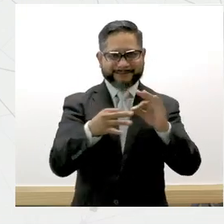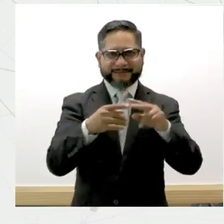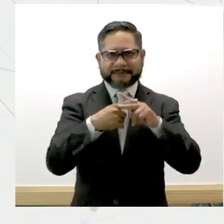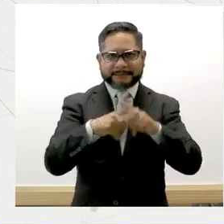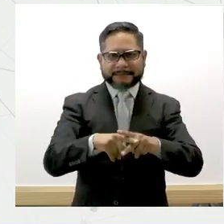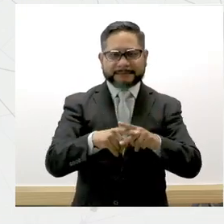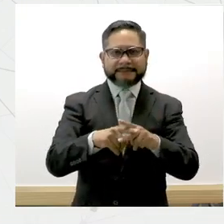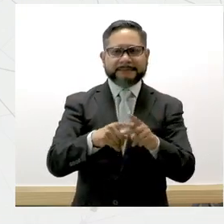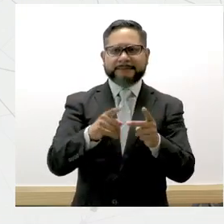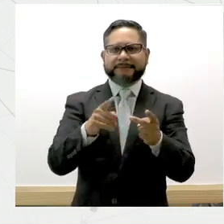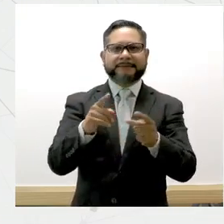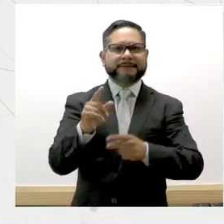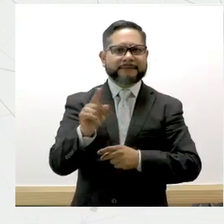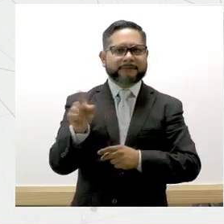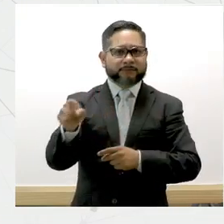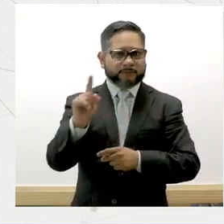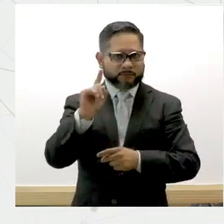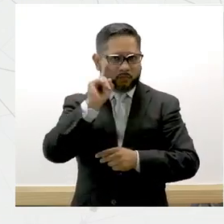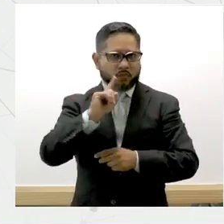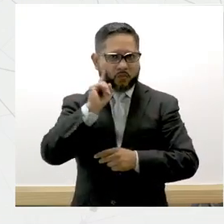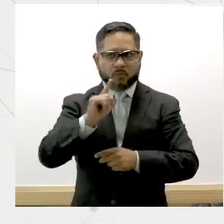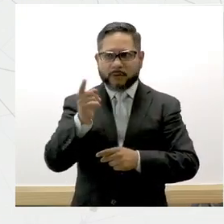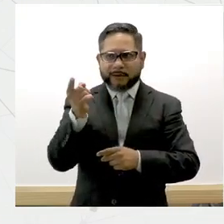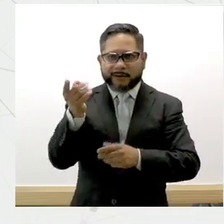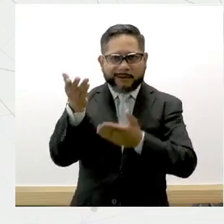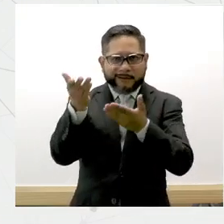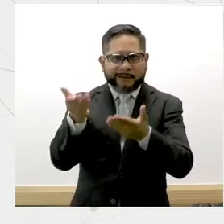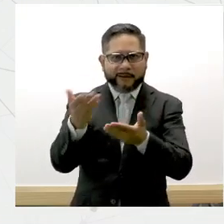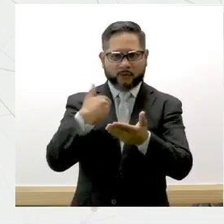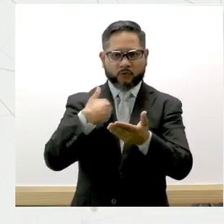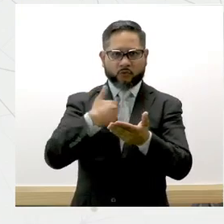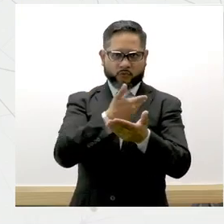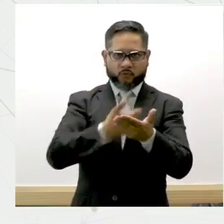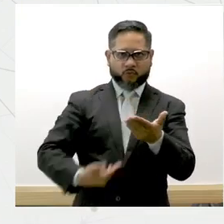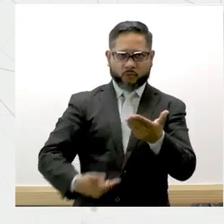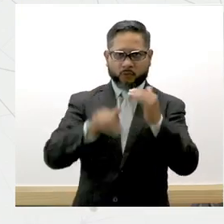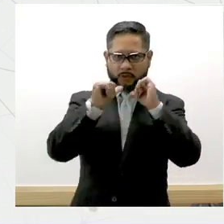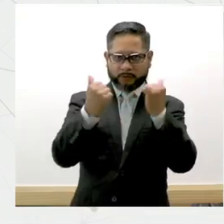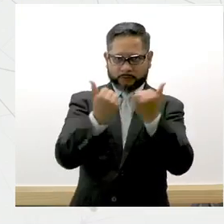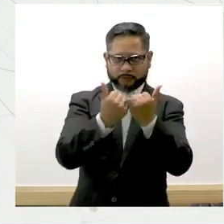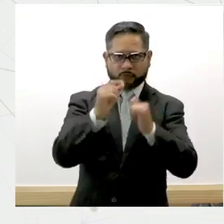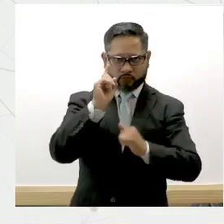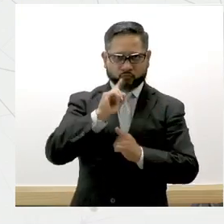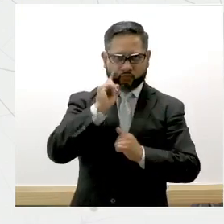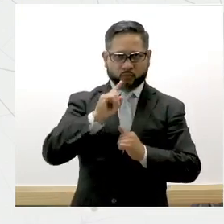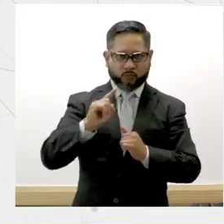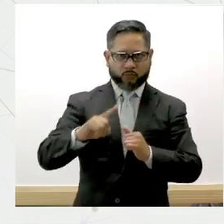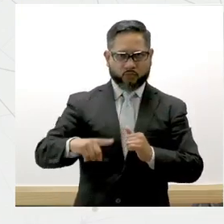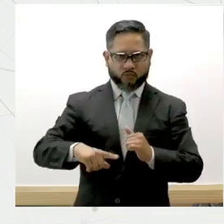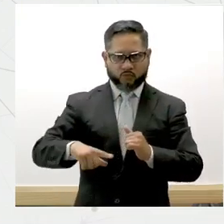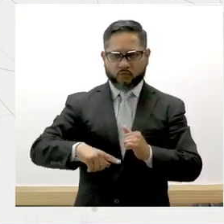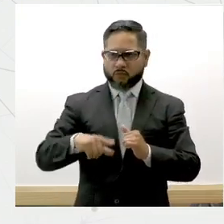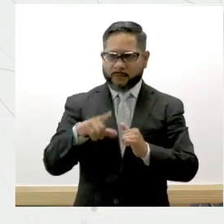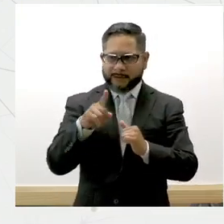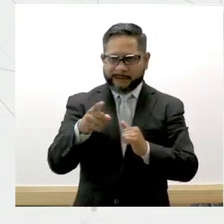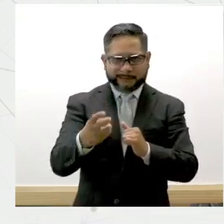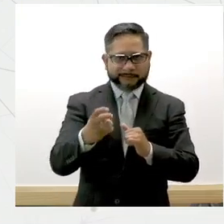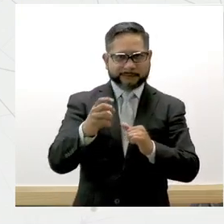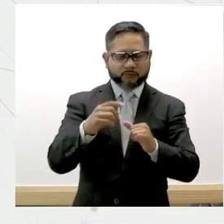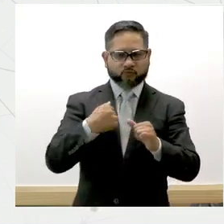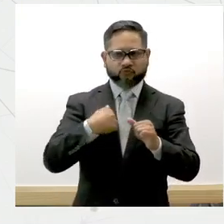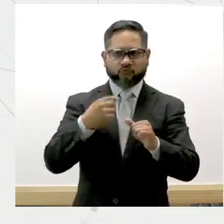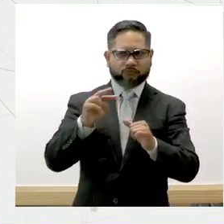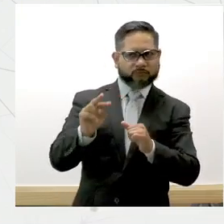de la posición de las mujeres, porque, como digo, mi condición de presidenta de la Asociación de Mujeres en el Sector Público hace que deba de tener en cuenta que